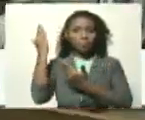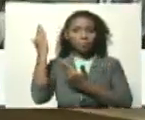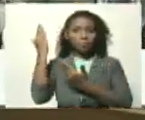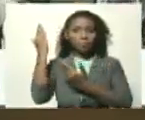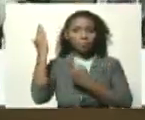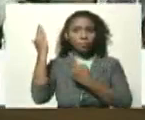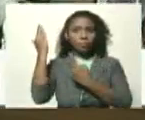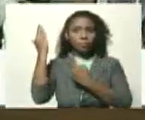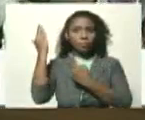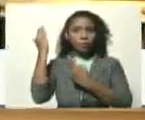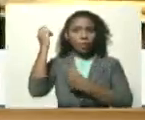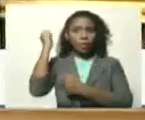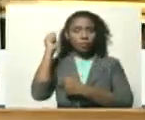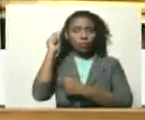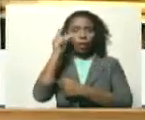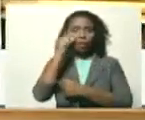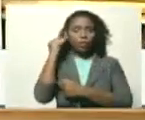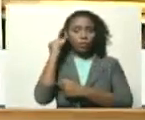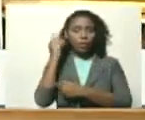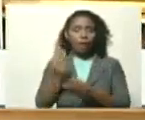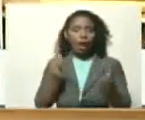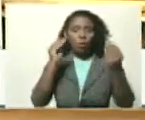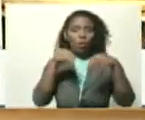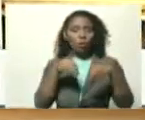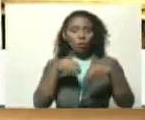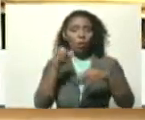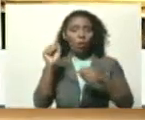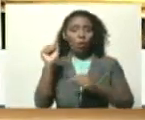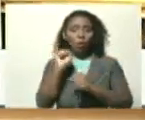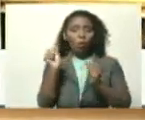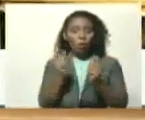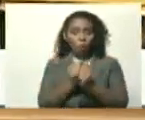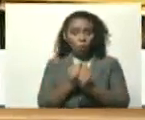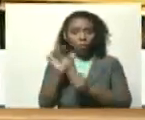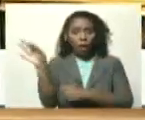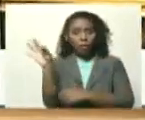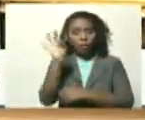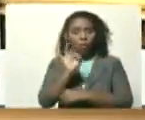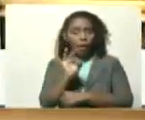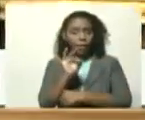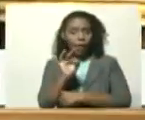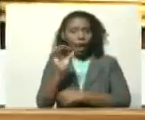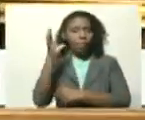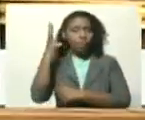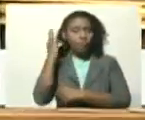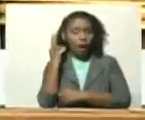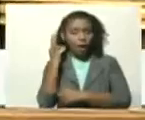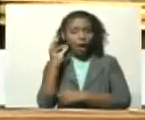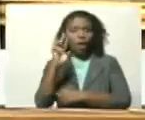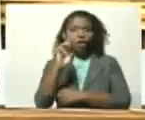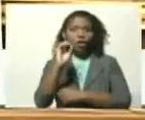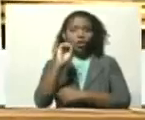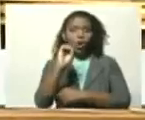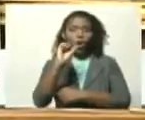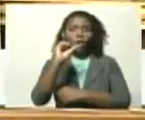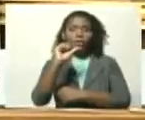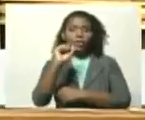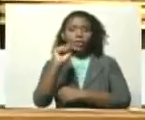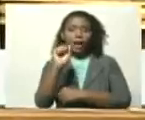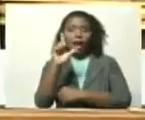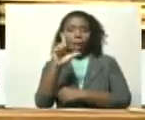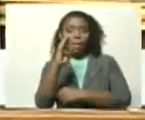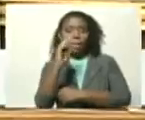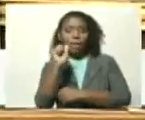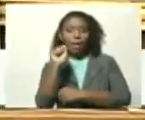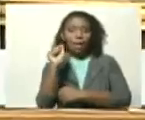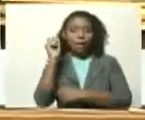Aquellas diputadas y diputados que estén de acuerdo con elegir a la ciudadana Rosalba Gil Pacheco como secretaria de